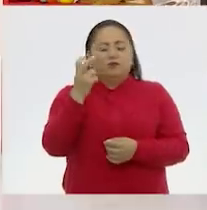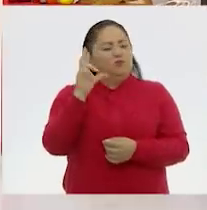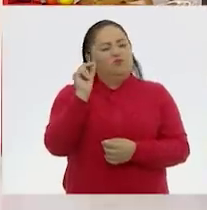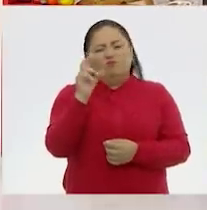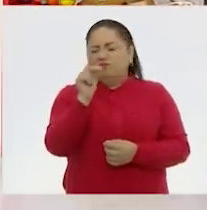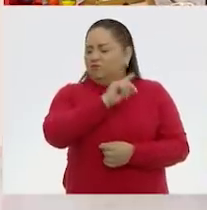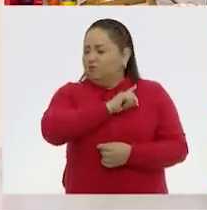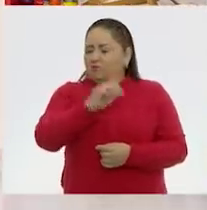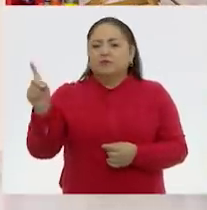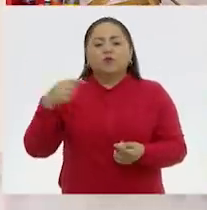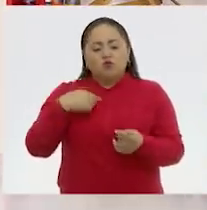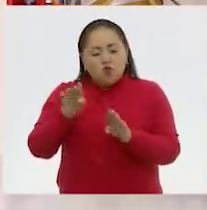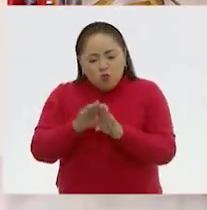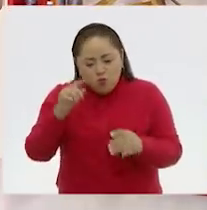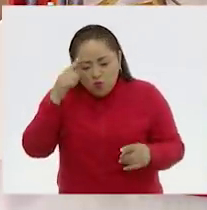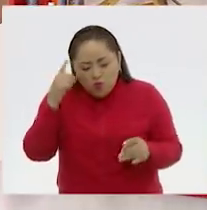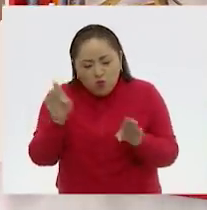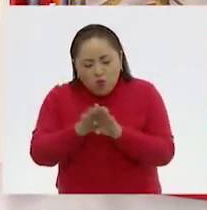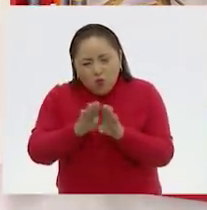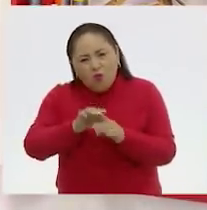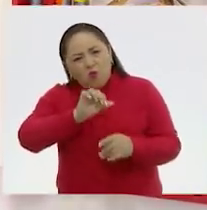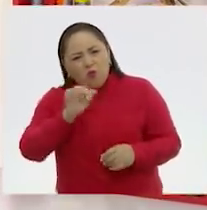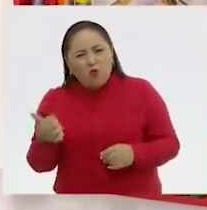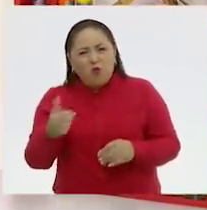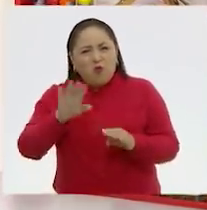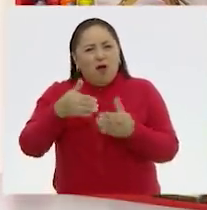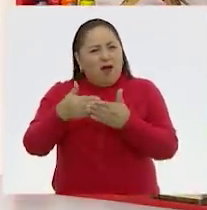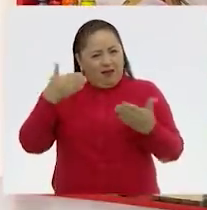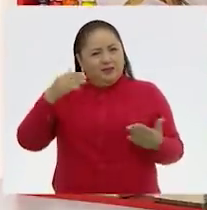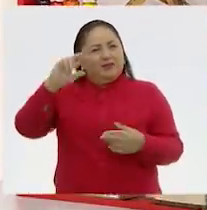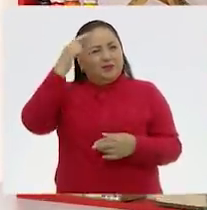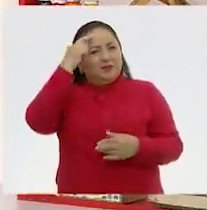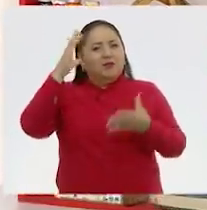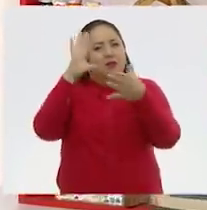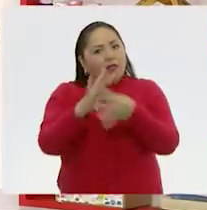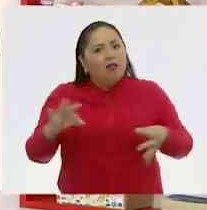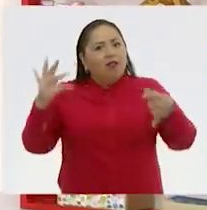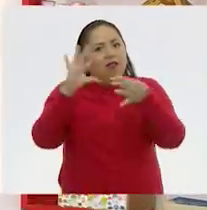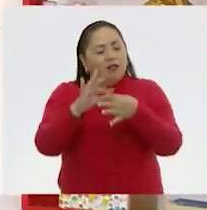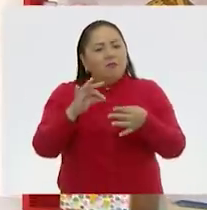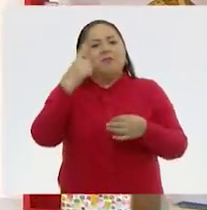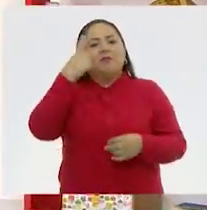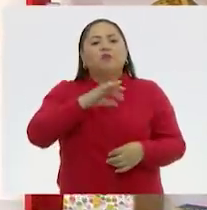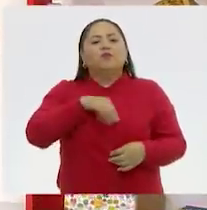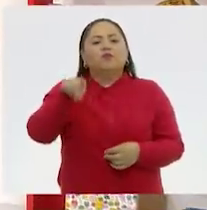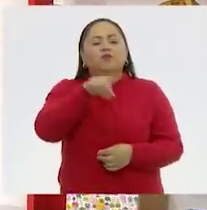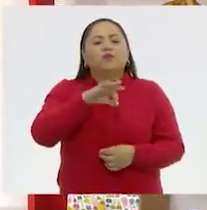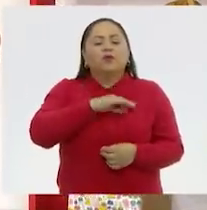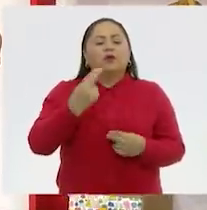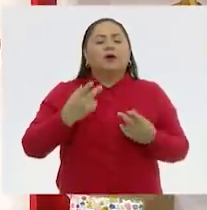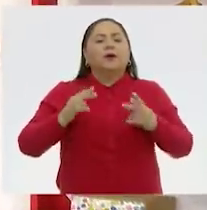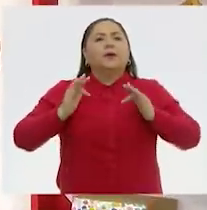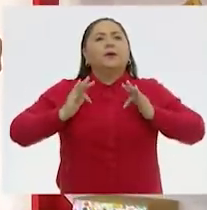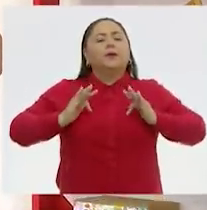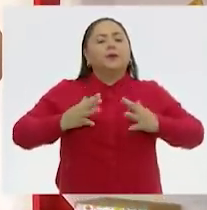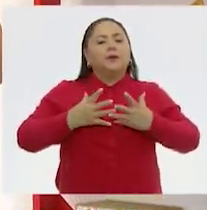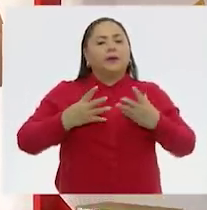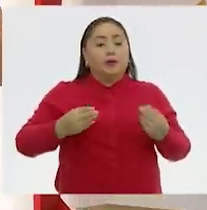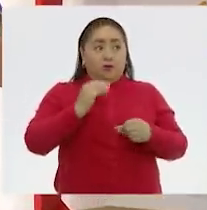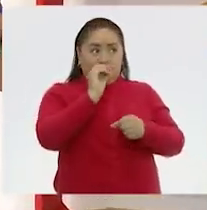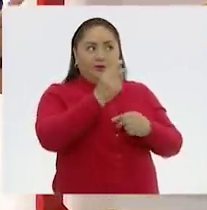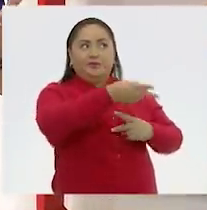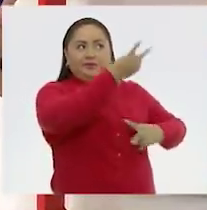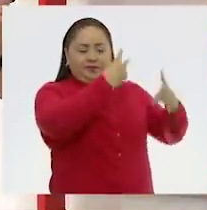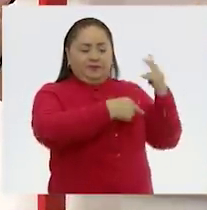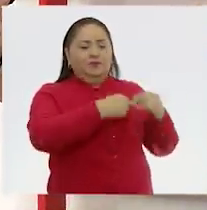ser. Tengo que utilizar alguna de las herramientas que hemos trabajado aquí en Aprende en Casa 2 para poder relajarme y ahora que llegue Eric,